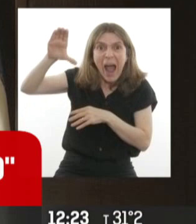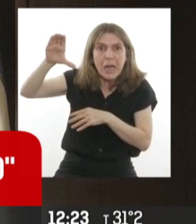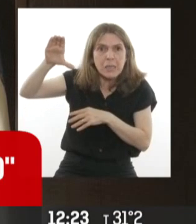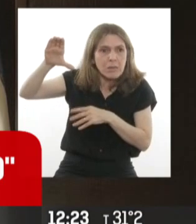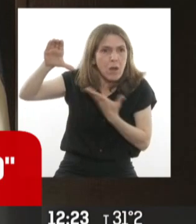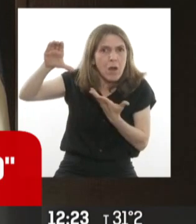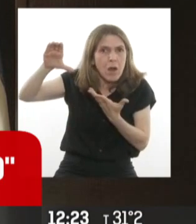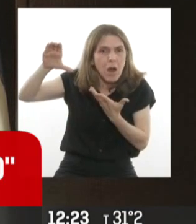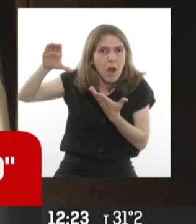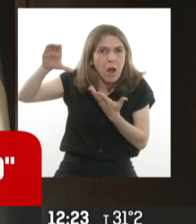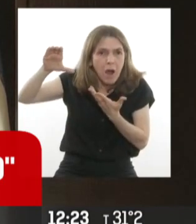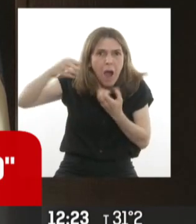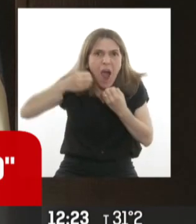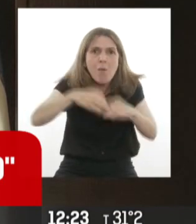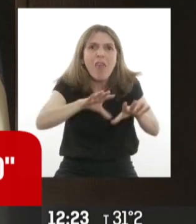como sociedades.